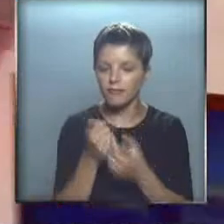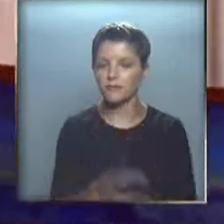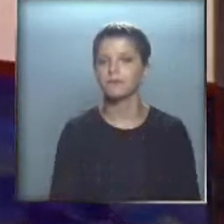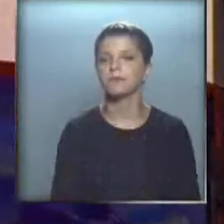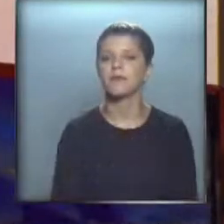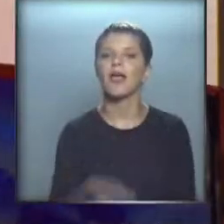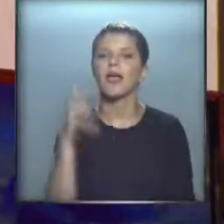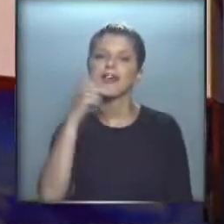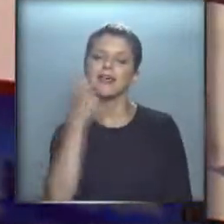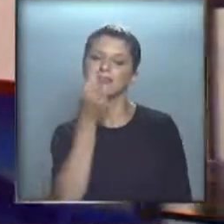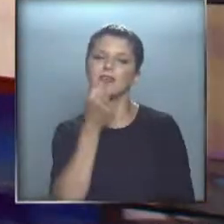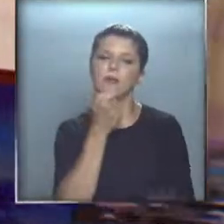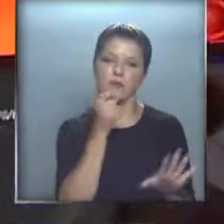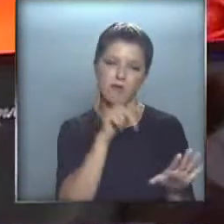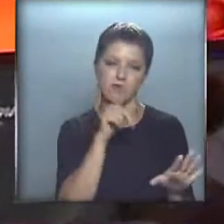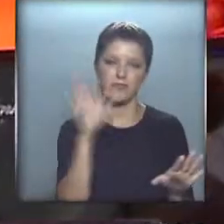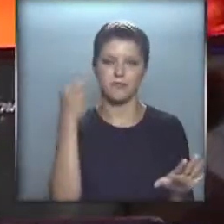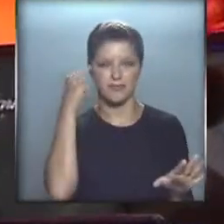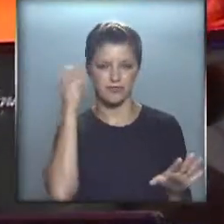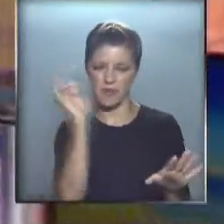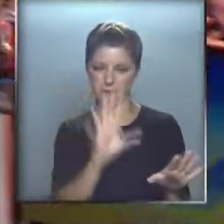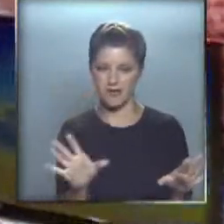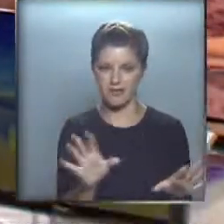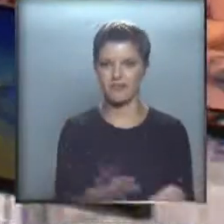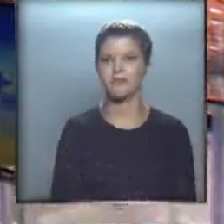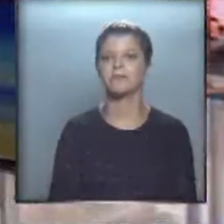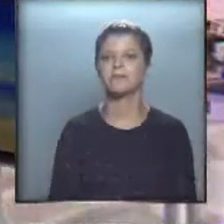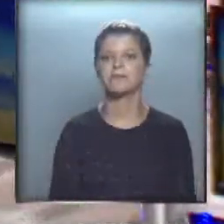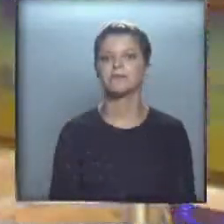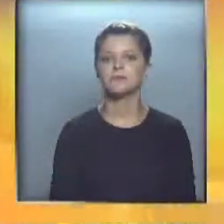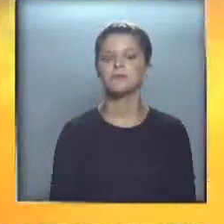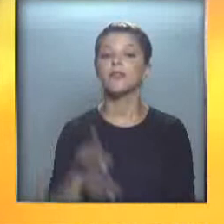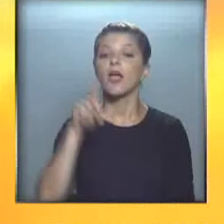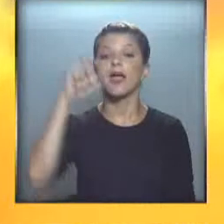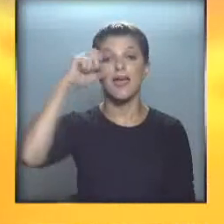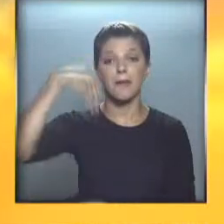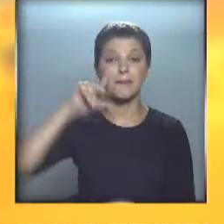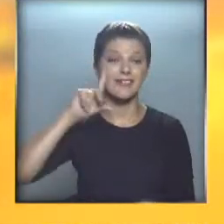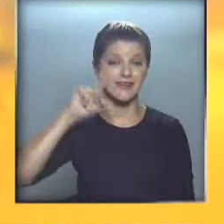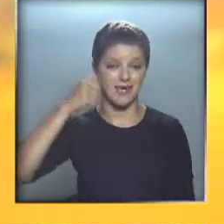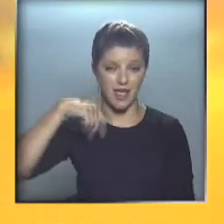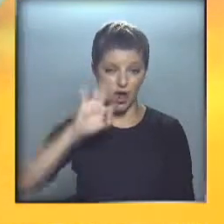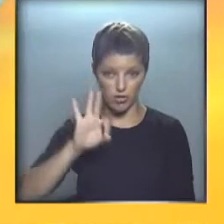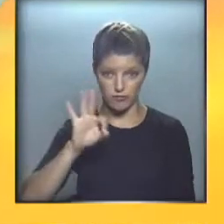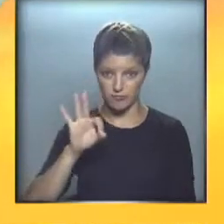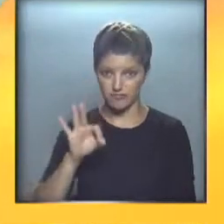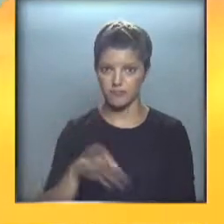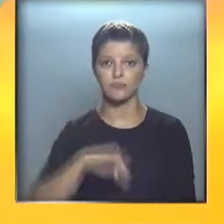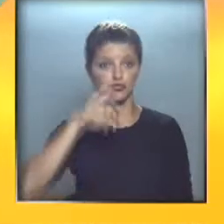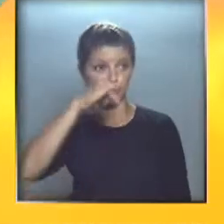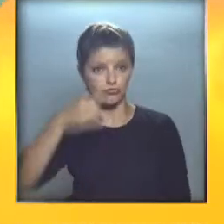estereotipo pierde la singularidad de la persona, no está tan bueno. A ver, Emiliano, querido. Emiliano, ¿estás ahí? Ahí estás. Hola,